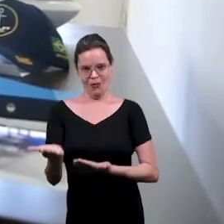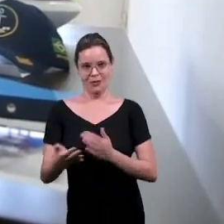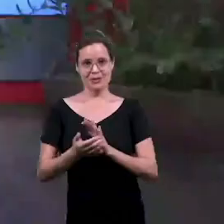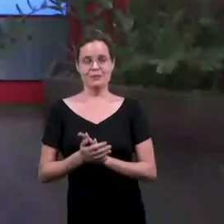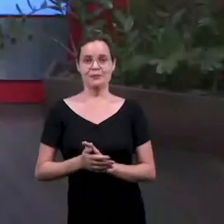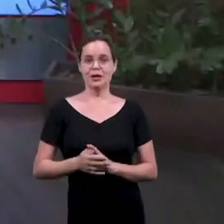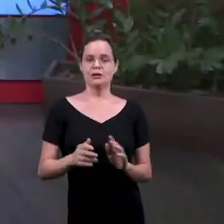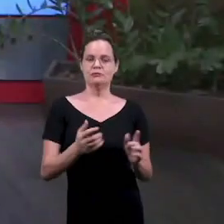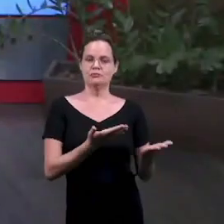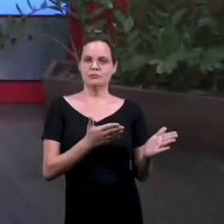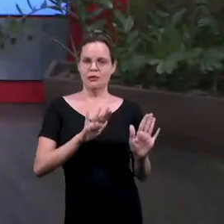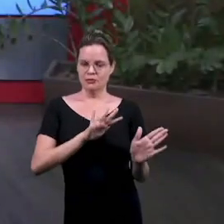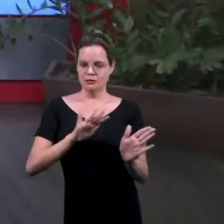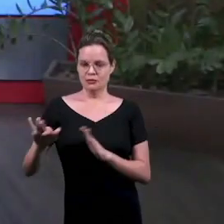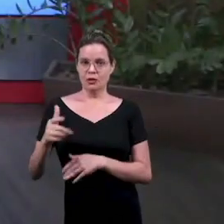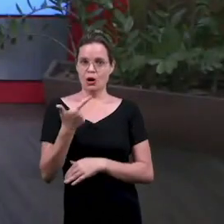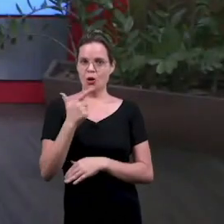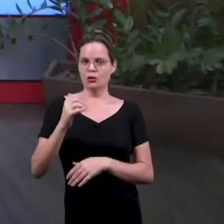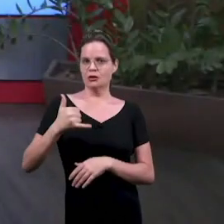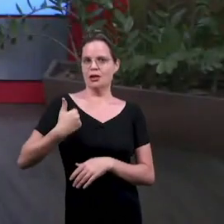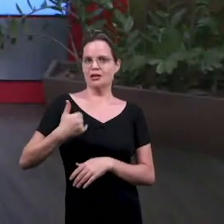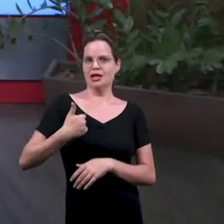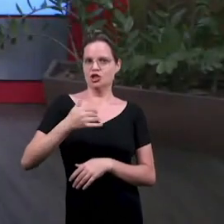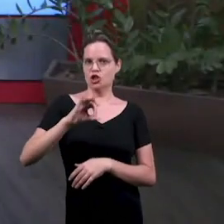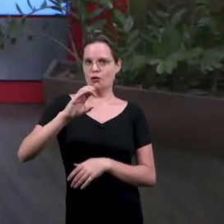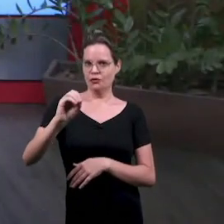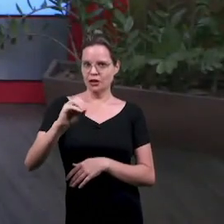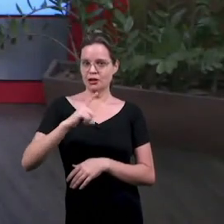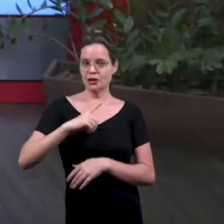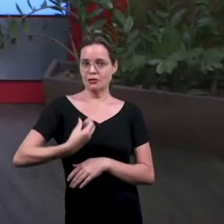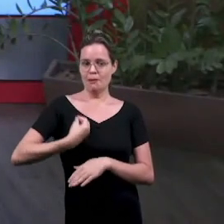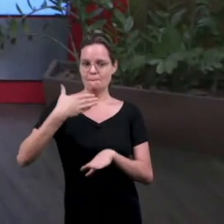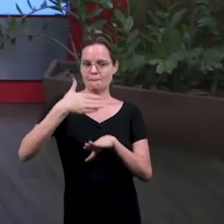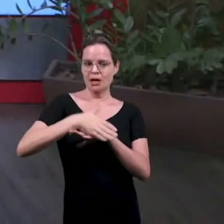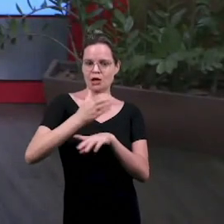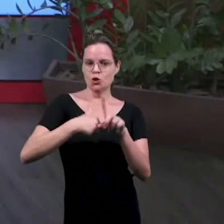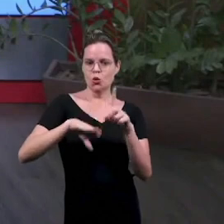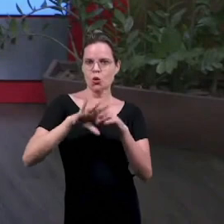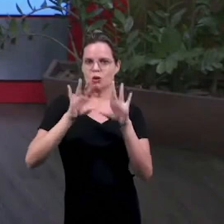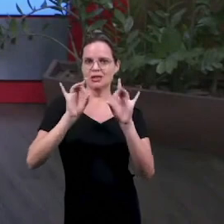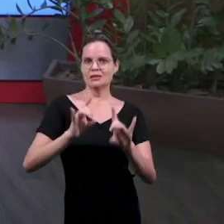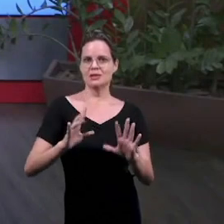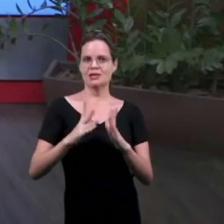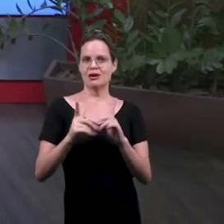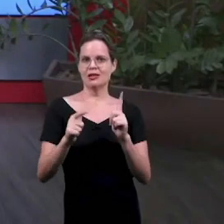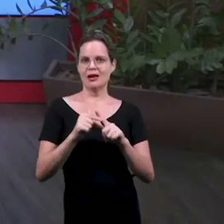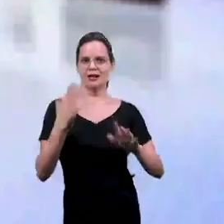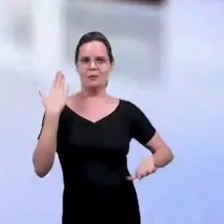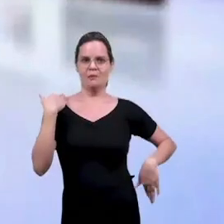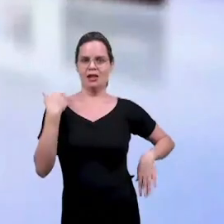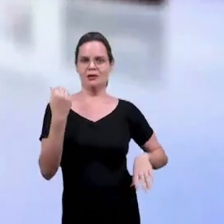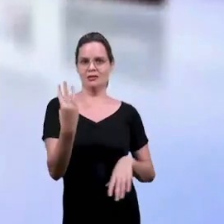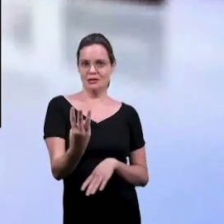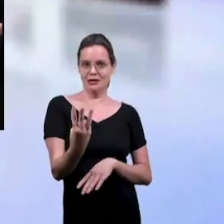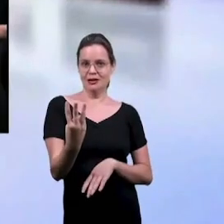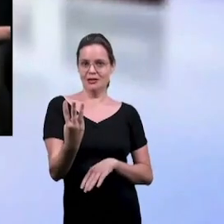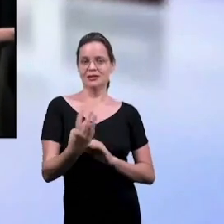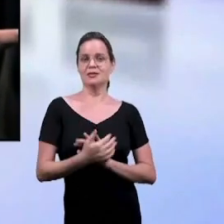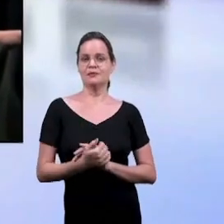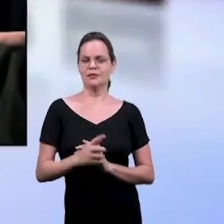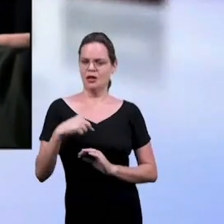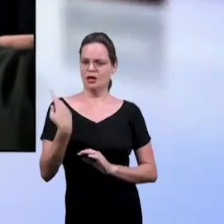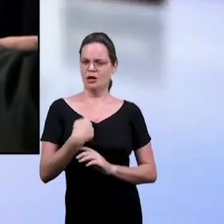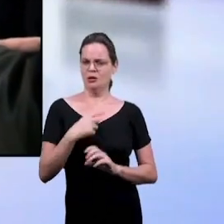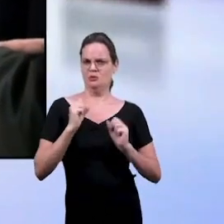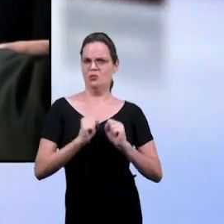honras militares. Al completar 90 años de edad, el pastor Yedel T. participó de un culto especial en la iglesia